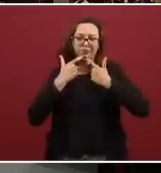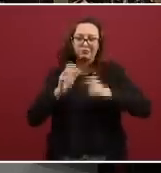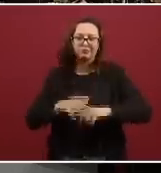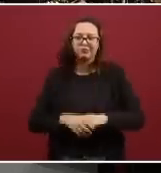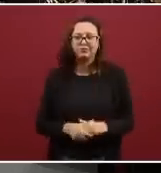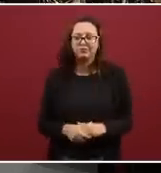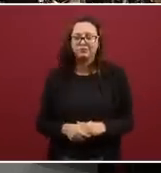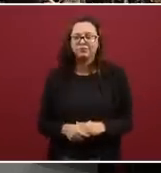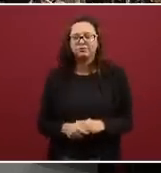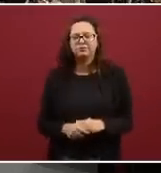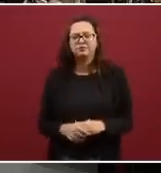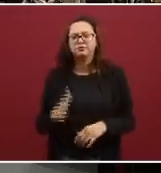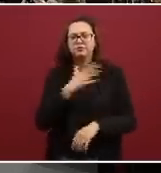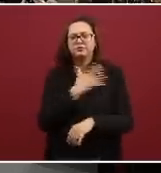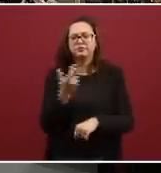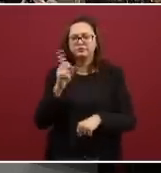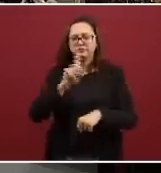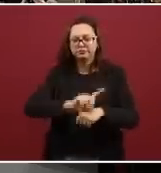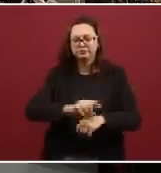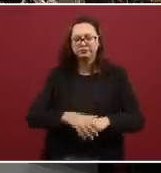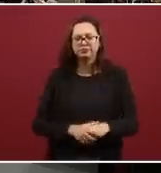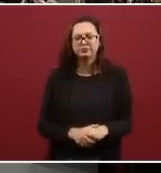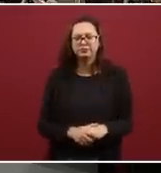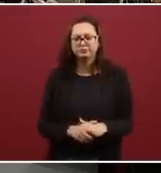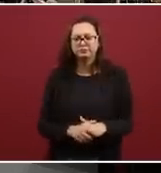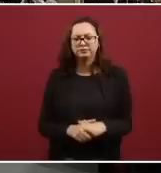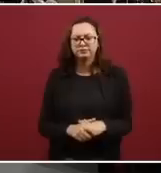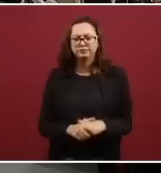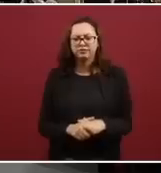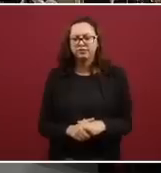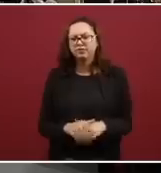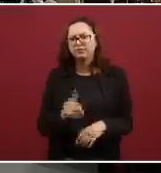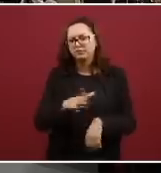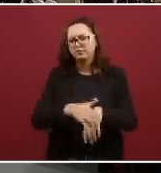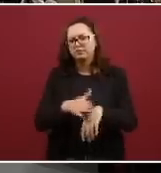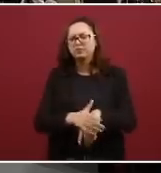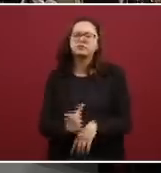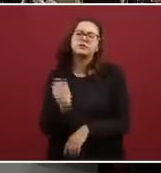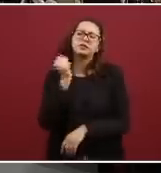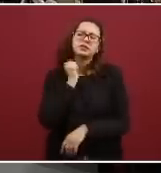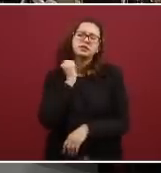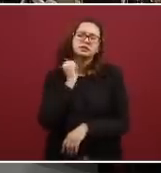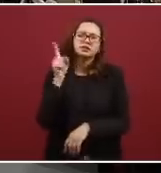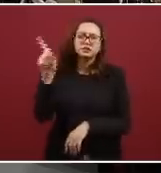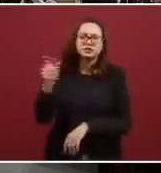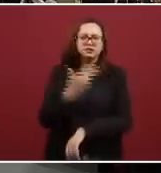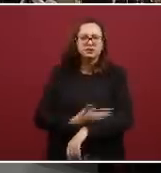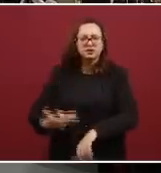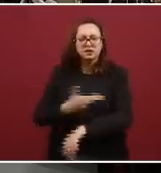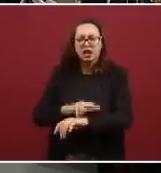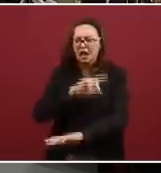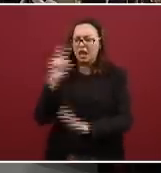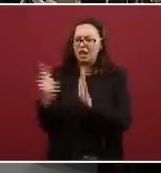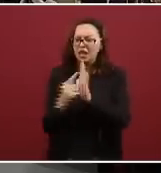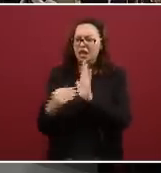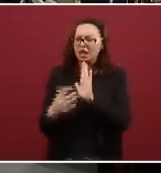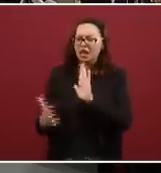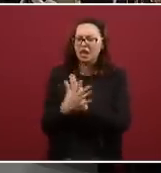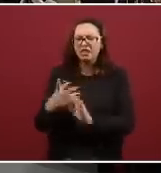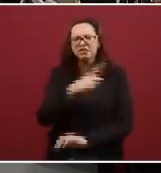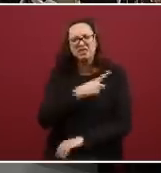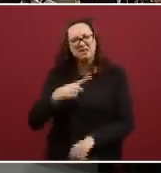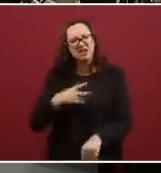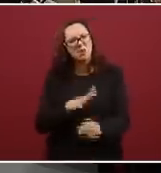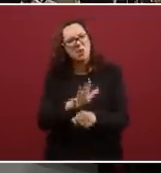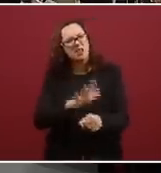buenos días canciller el gobierno estadounidense habla de que el senado tiene que aprobar reformas legales exactamente de qué estamos hablando de cambios legales